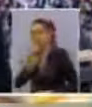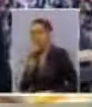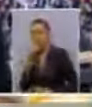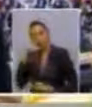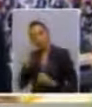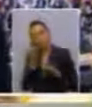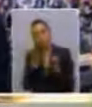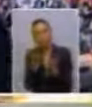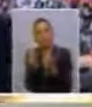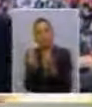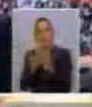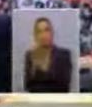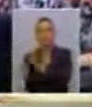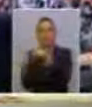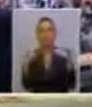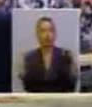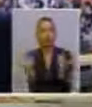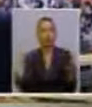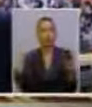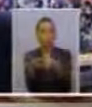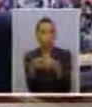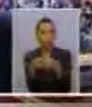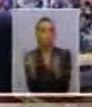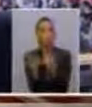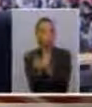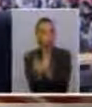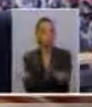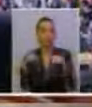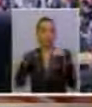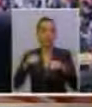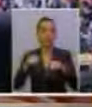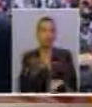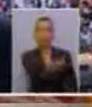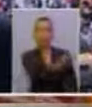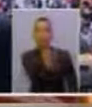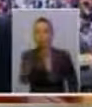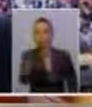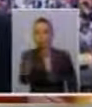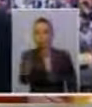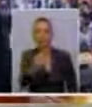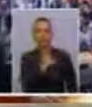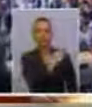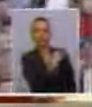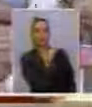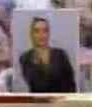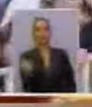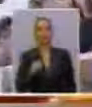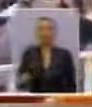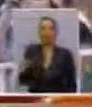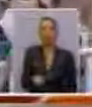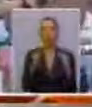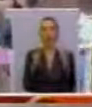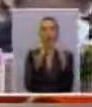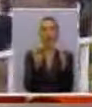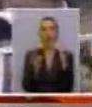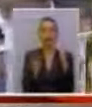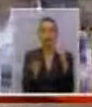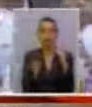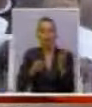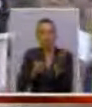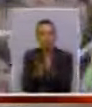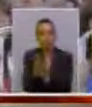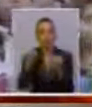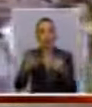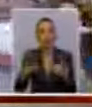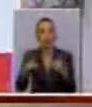sido este cambio de mando, lo que se viene también en materia política y económica para nuestro país. Estamos con importantes e interesantes invitados.